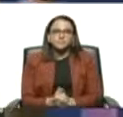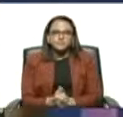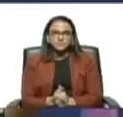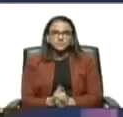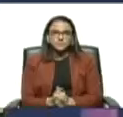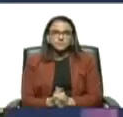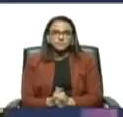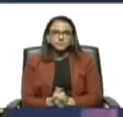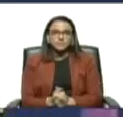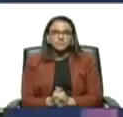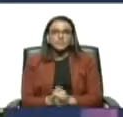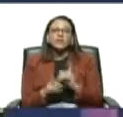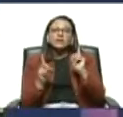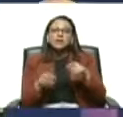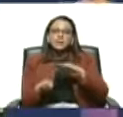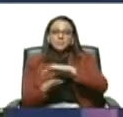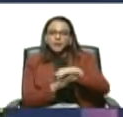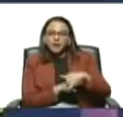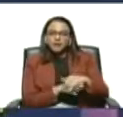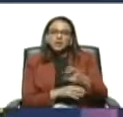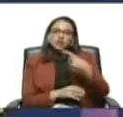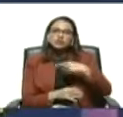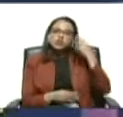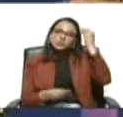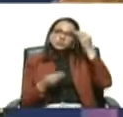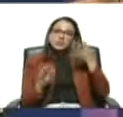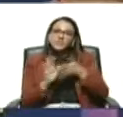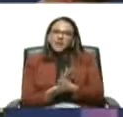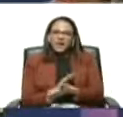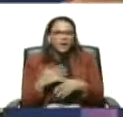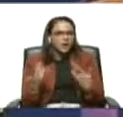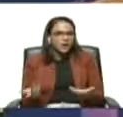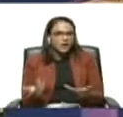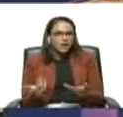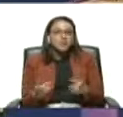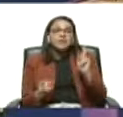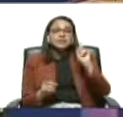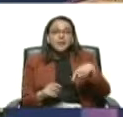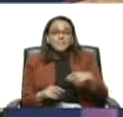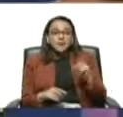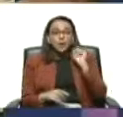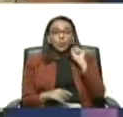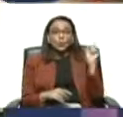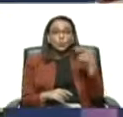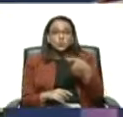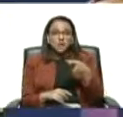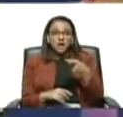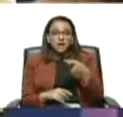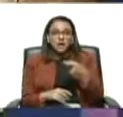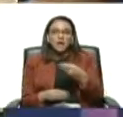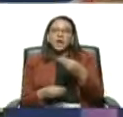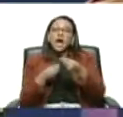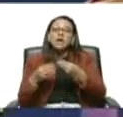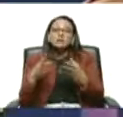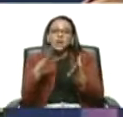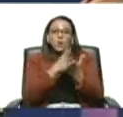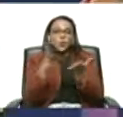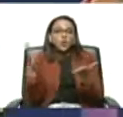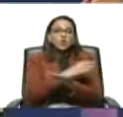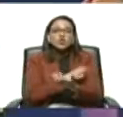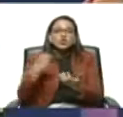Y voy a venir sobre esto porque tiene que ver con Guyana y el robo